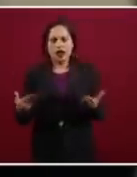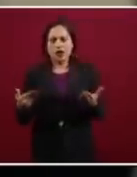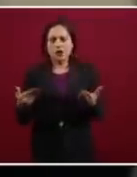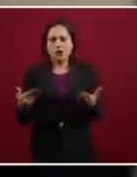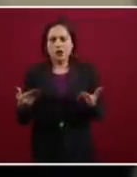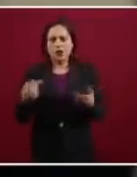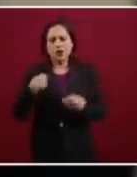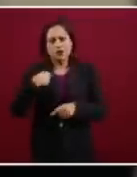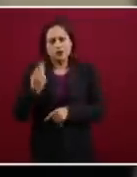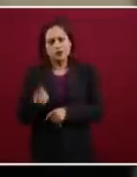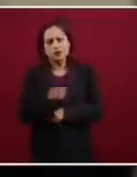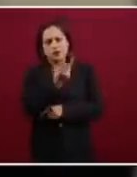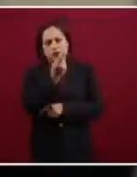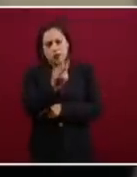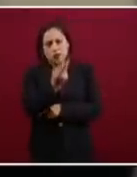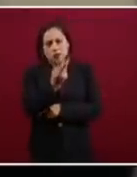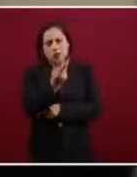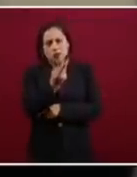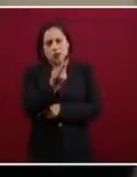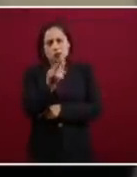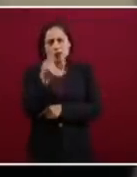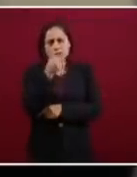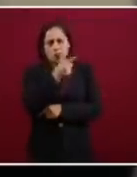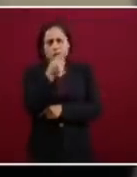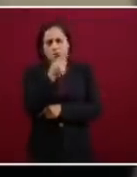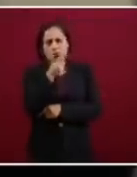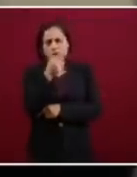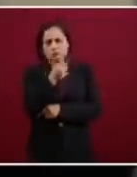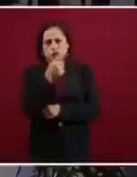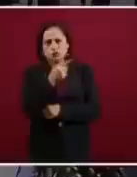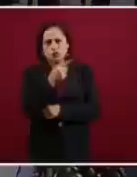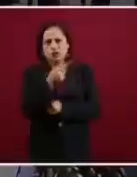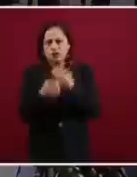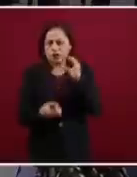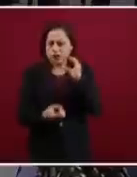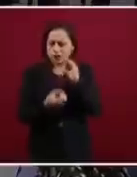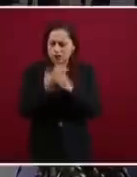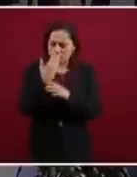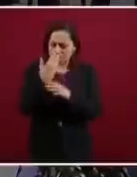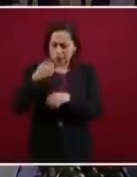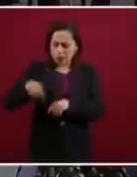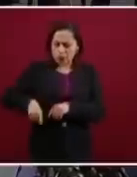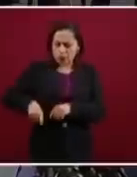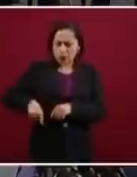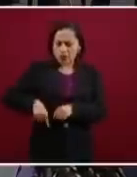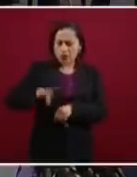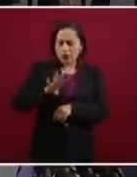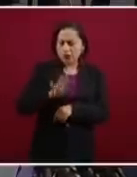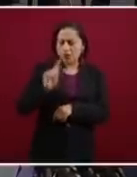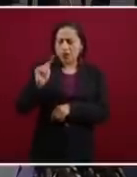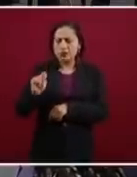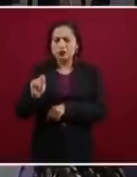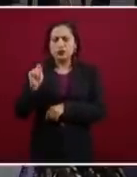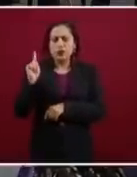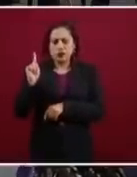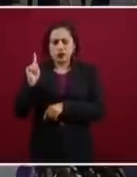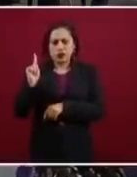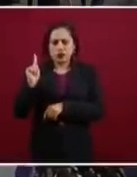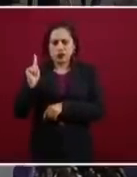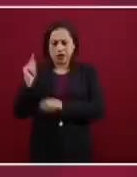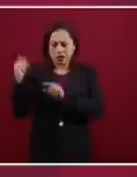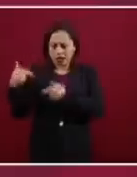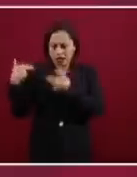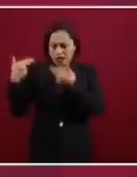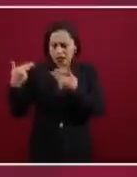en los 11 meses de su actual gobierno de la cuarta t no no